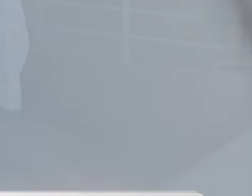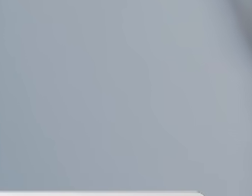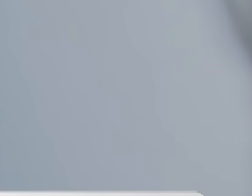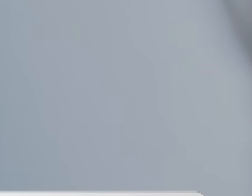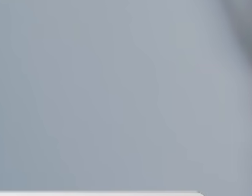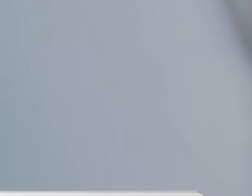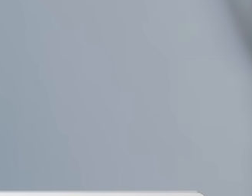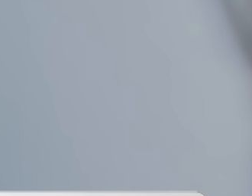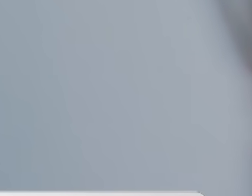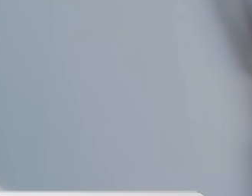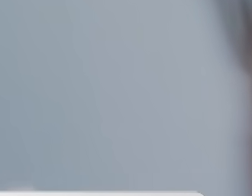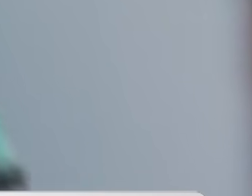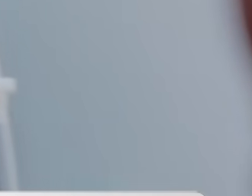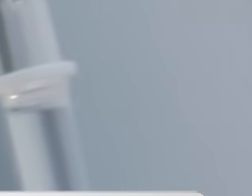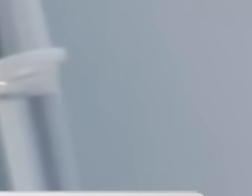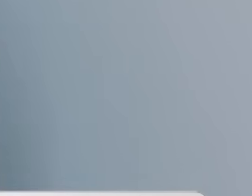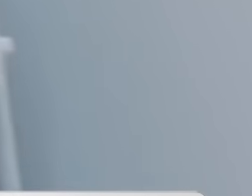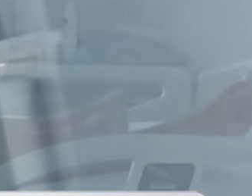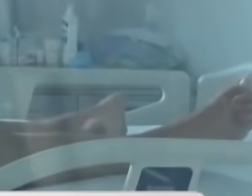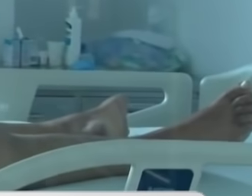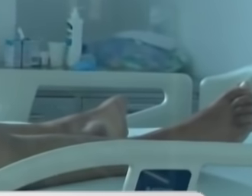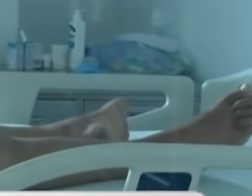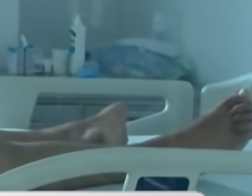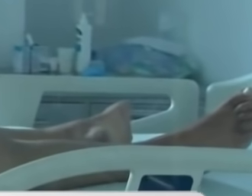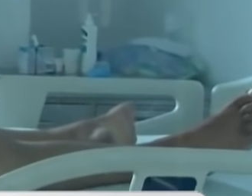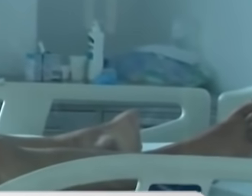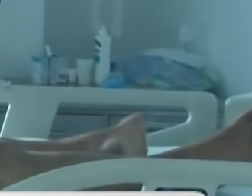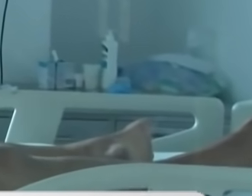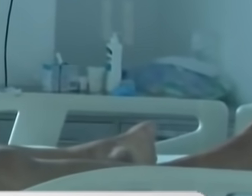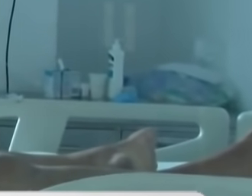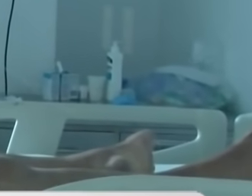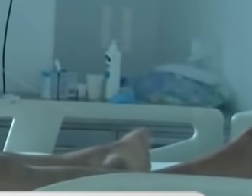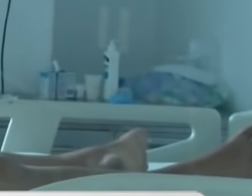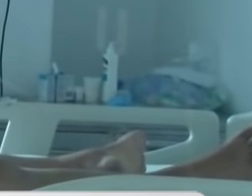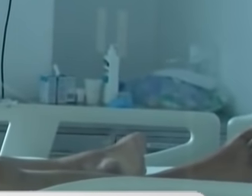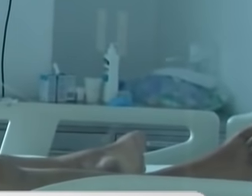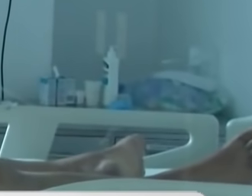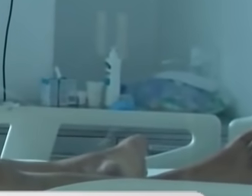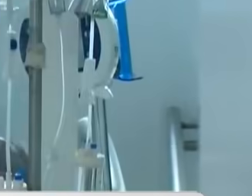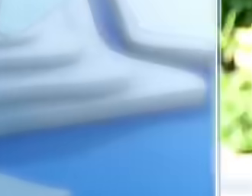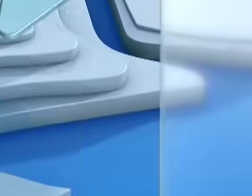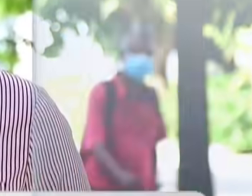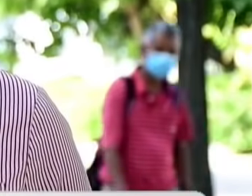Cauca alcanza el 99% de ocupación en las UCI.